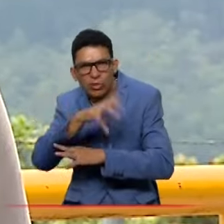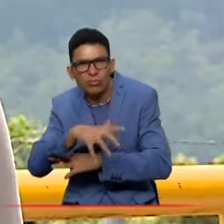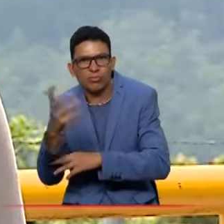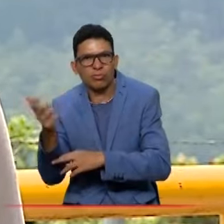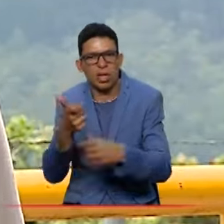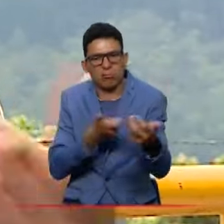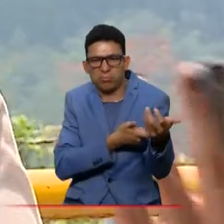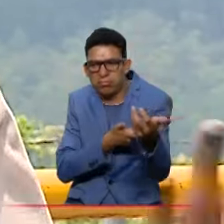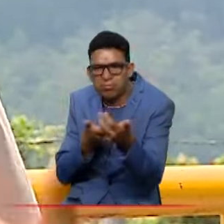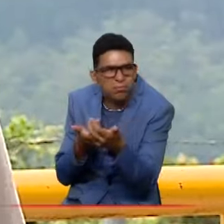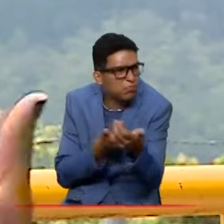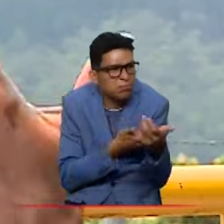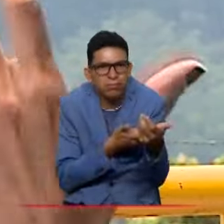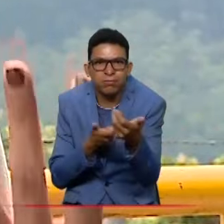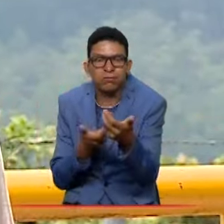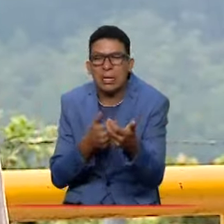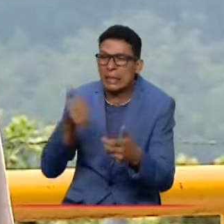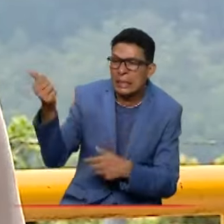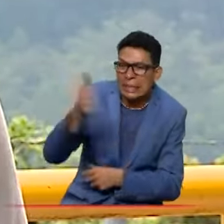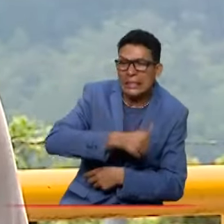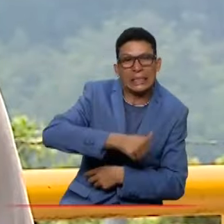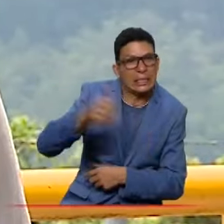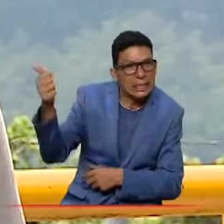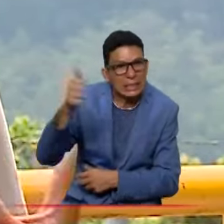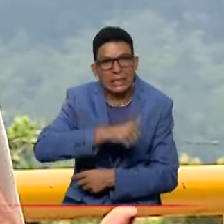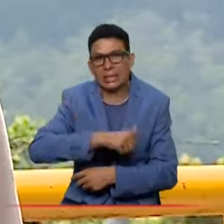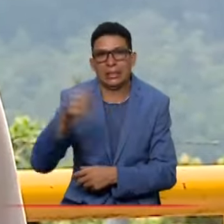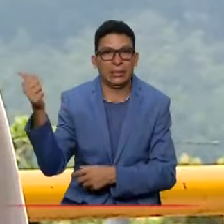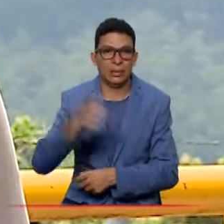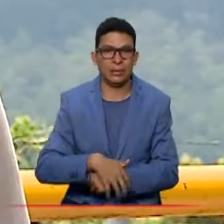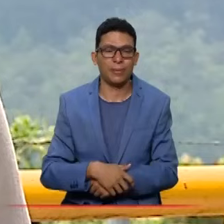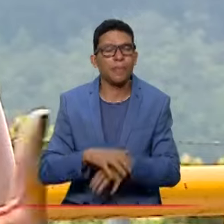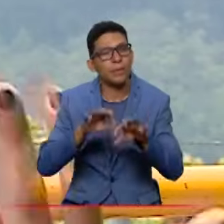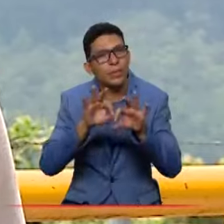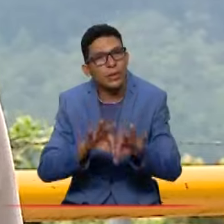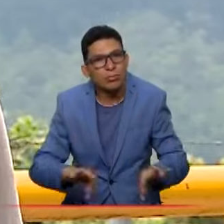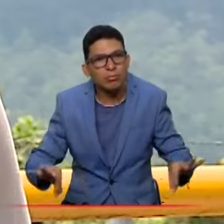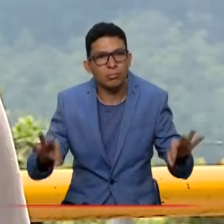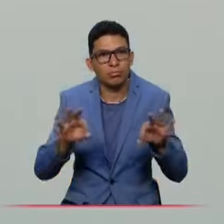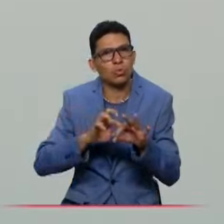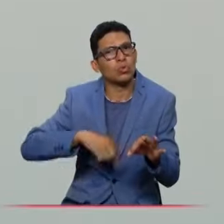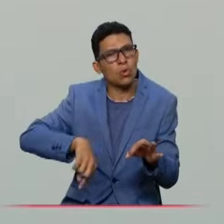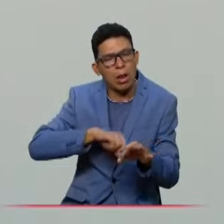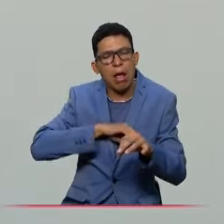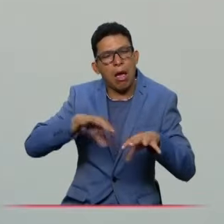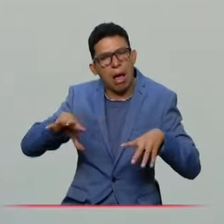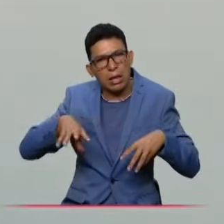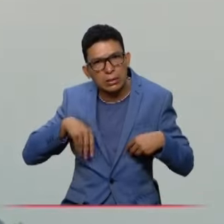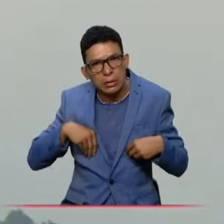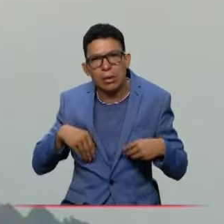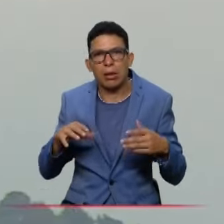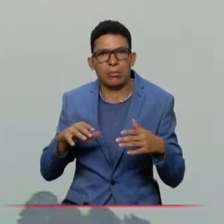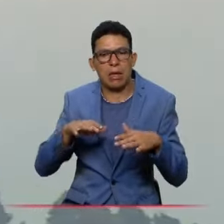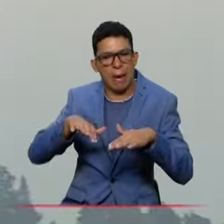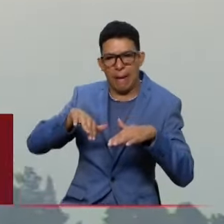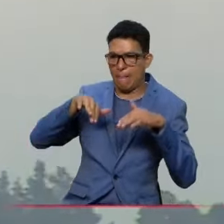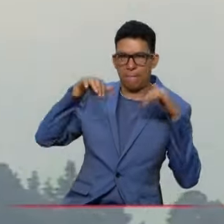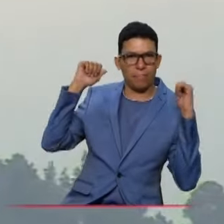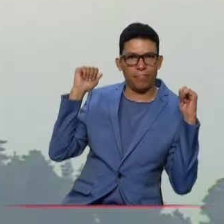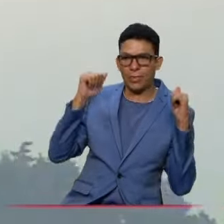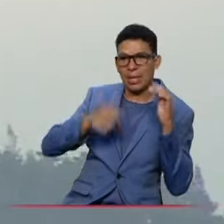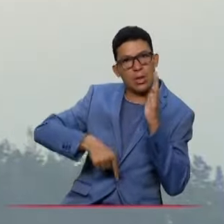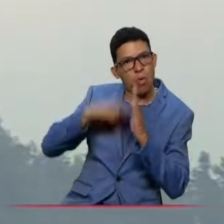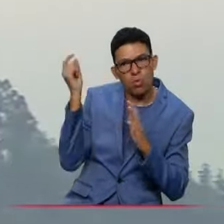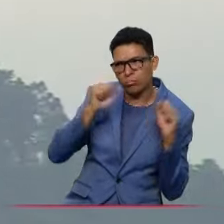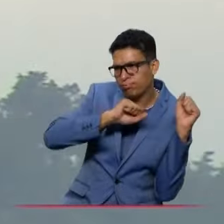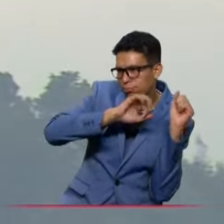bombas, tanques, están haciendo viajes constantes y es importante que permitamos que nuestra reacción sea de manera